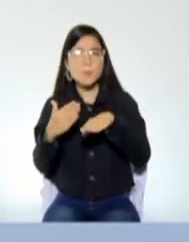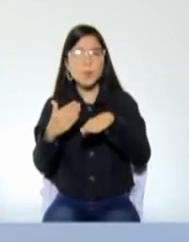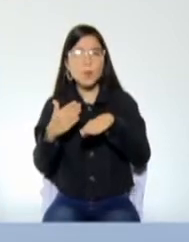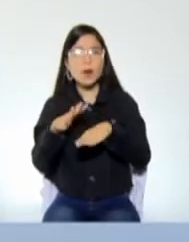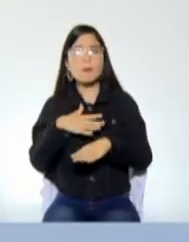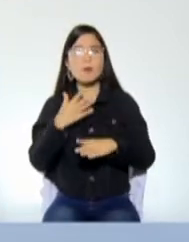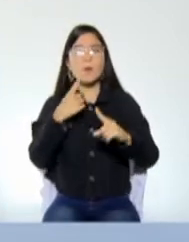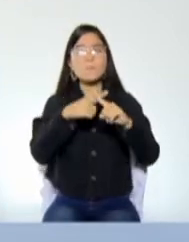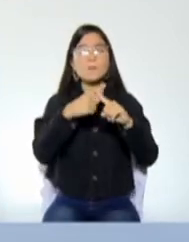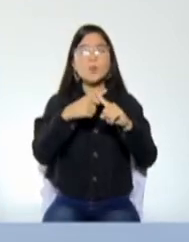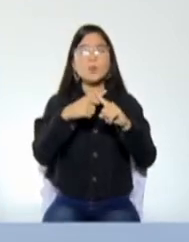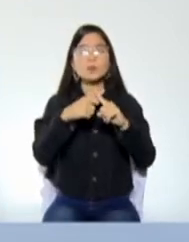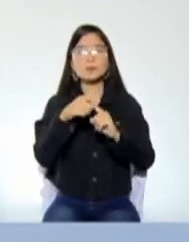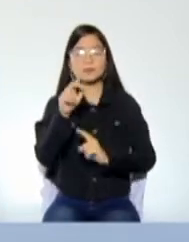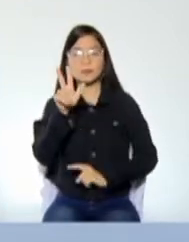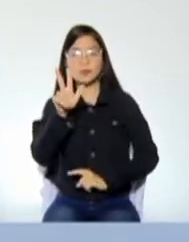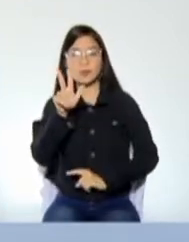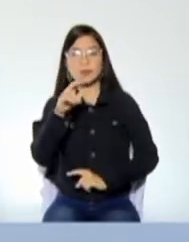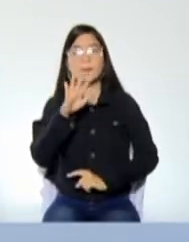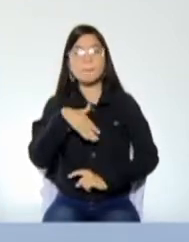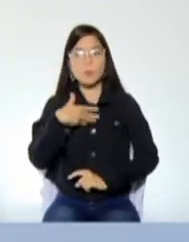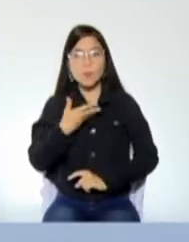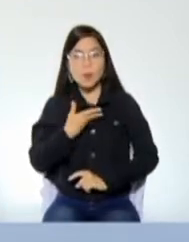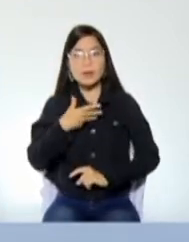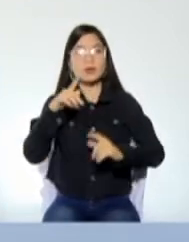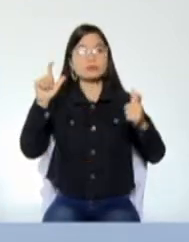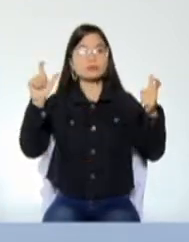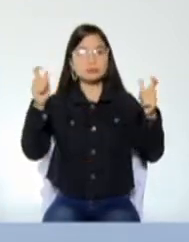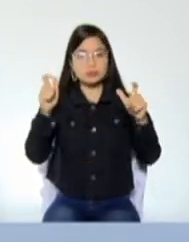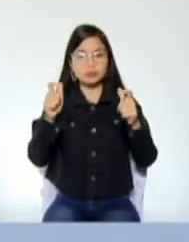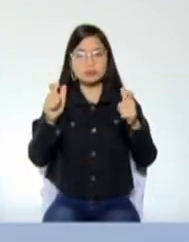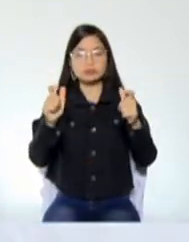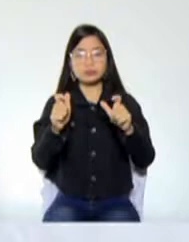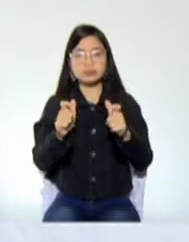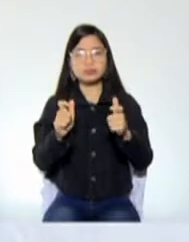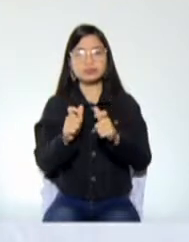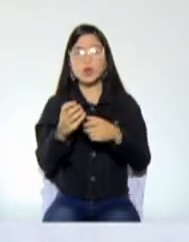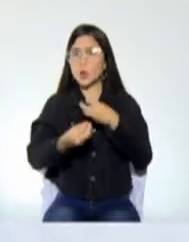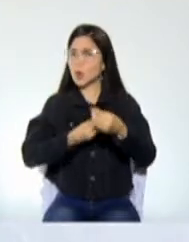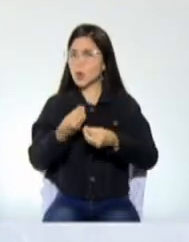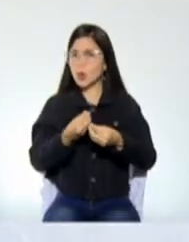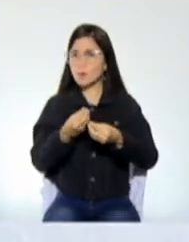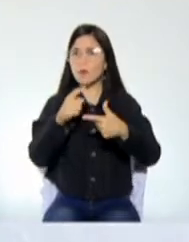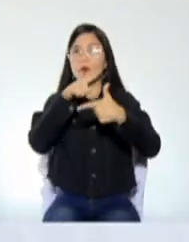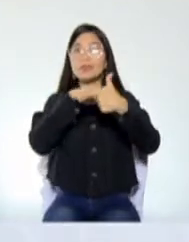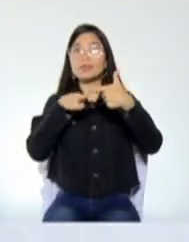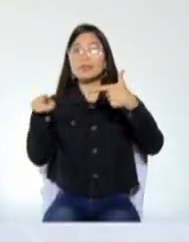hacer la expresión mucho más pequeña. Como al dividir